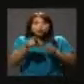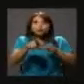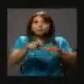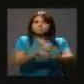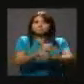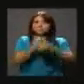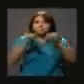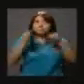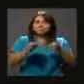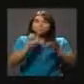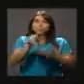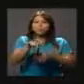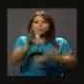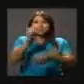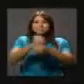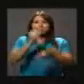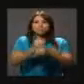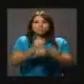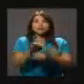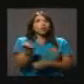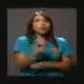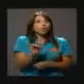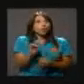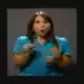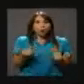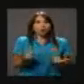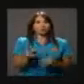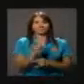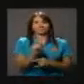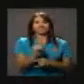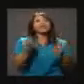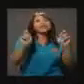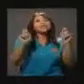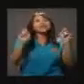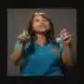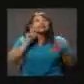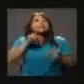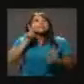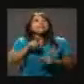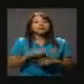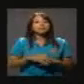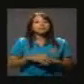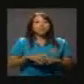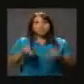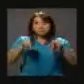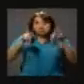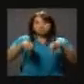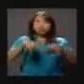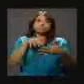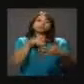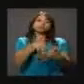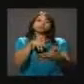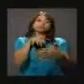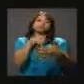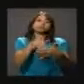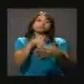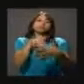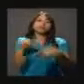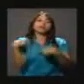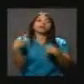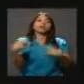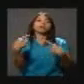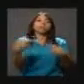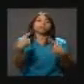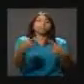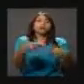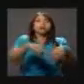se está ahora, que es prácticamente una educación estafa. El muchacho se le tiene durante X tiempo, cursando las